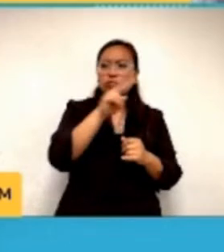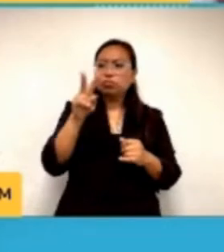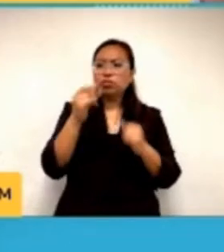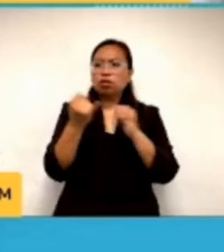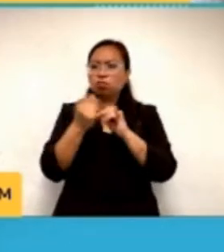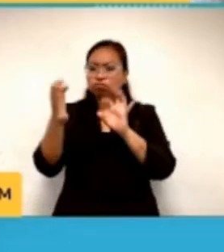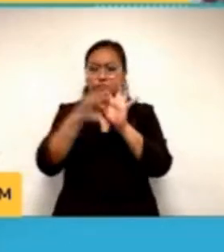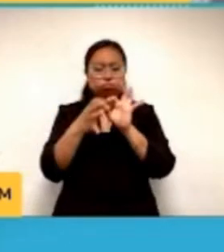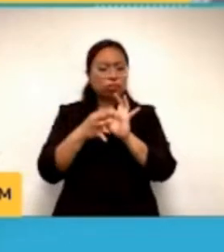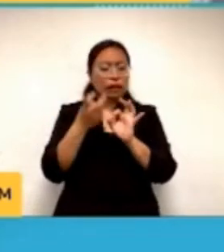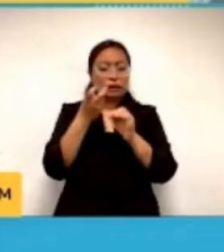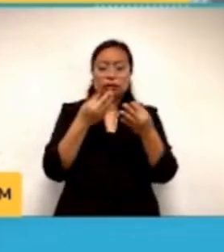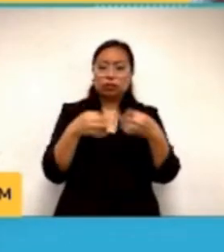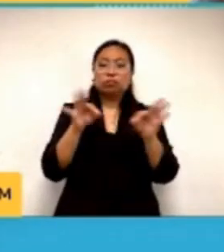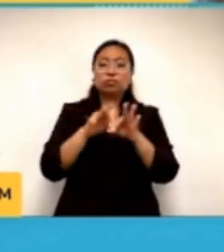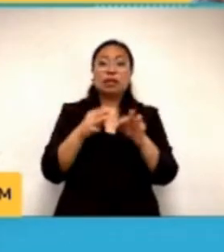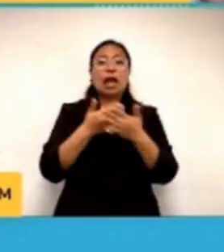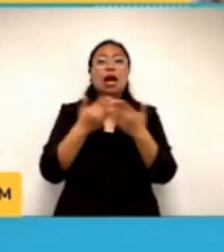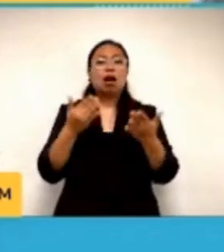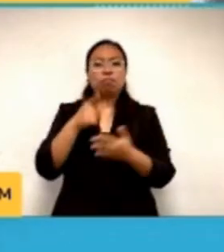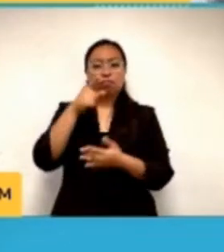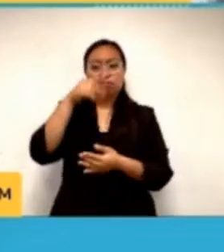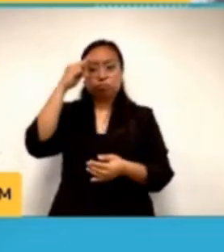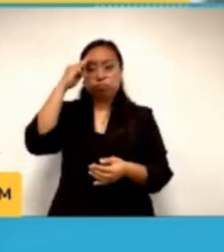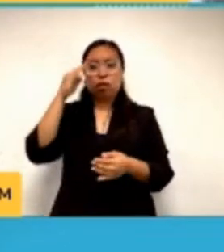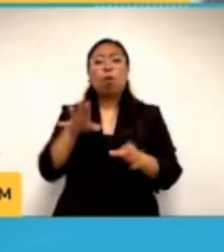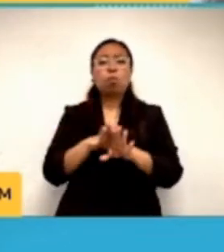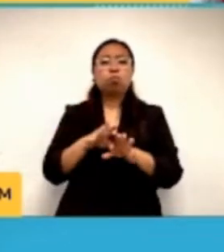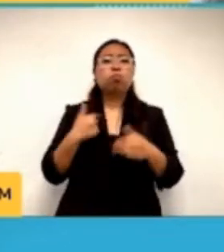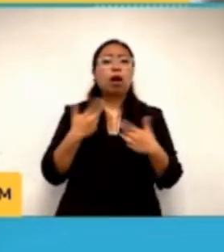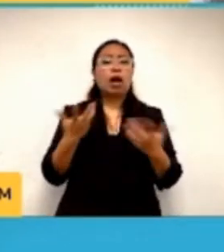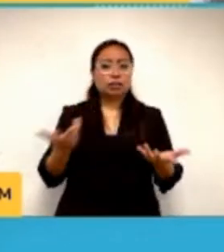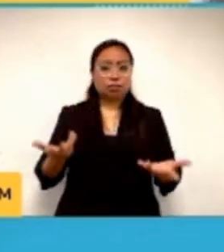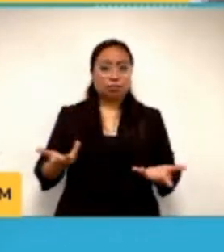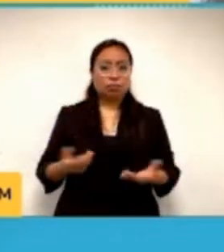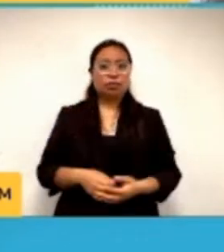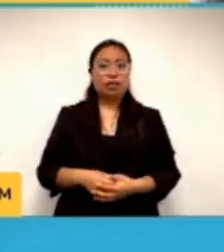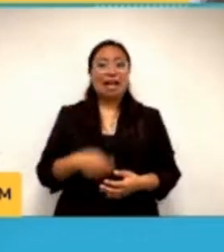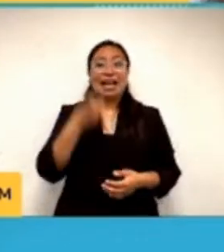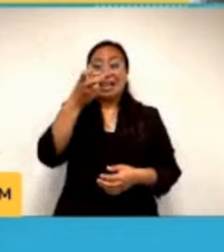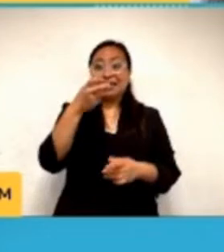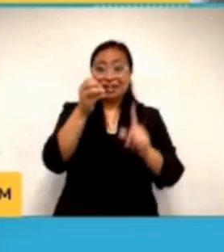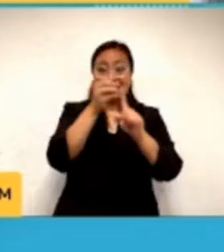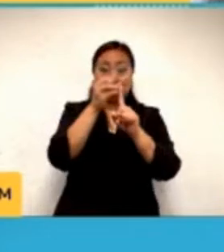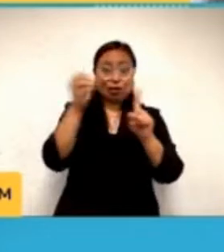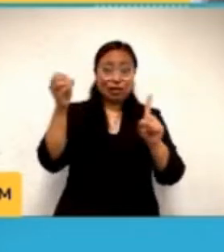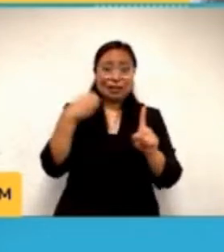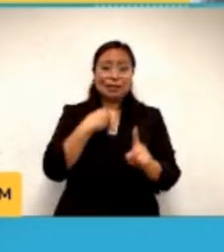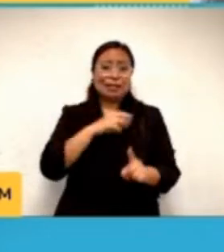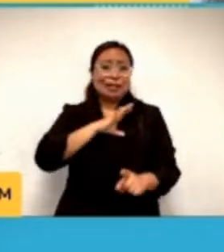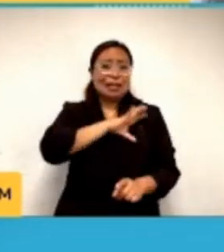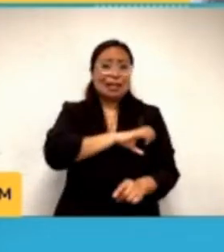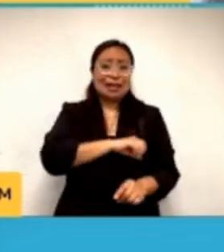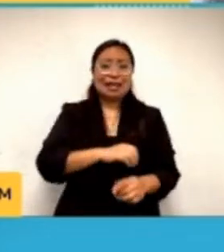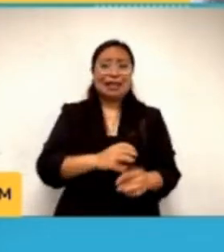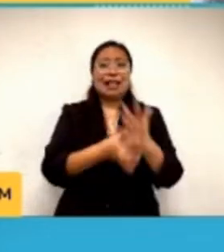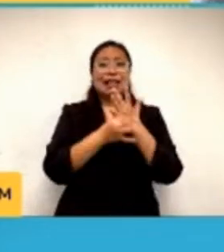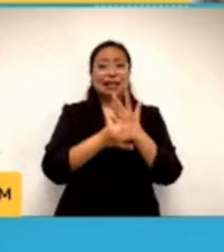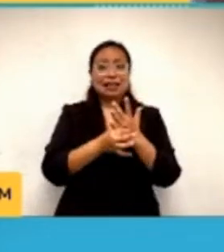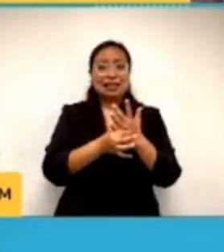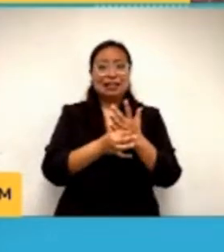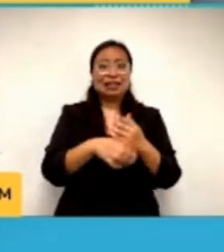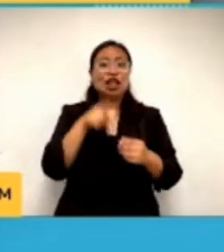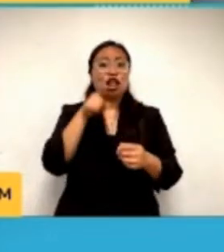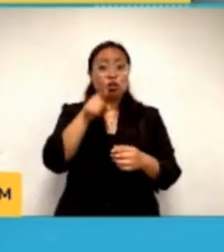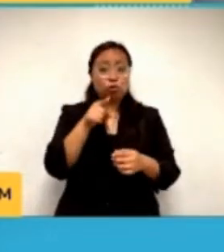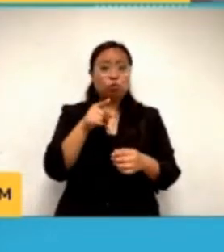social. Entonces, ahora sí, vamos a ver cómo construimos. Me gusta mucho esta frase que dice, your network is your net worth.